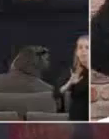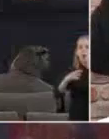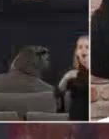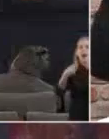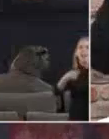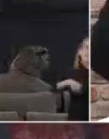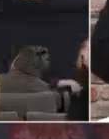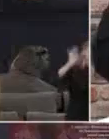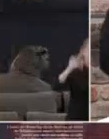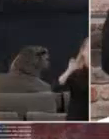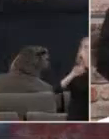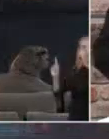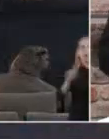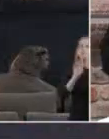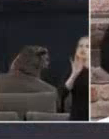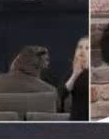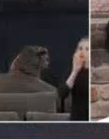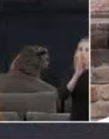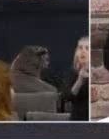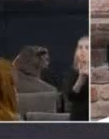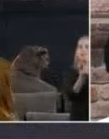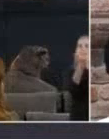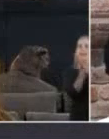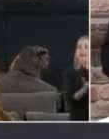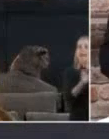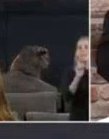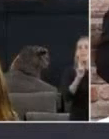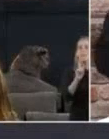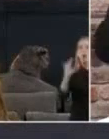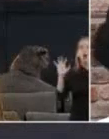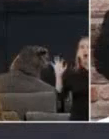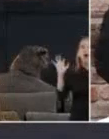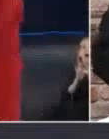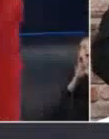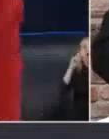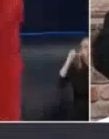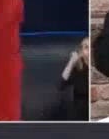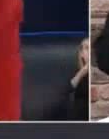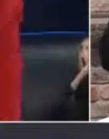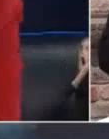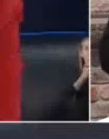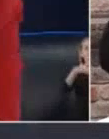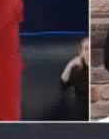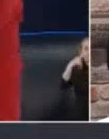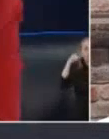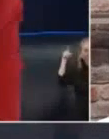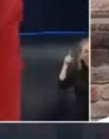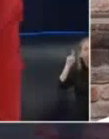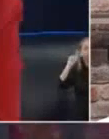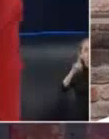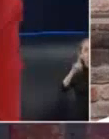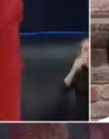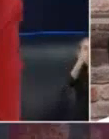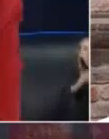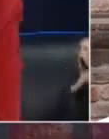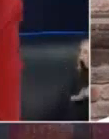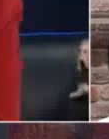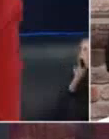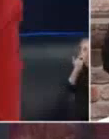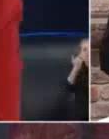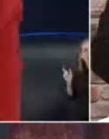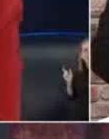el dólar no parado de subir y hoy están el blues superó los 300 pesos pasó lo mismo con los dos dólares en